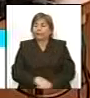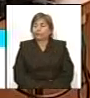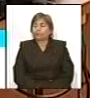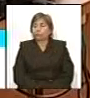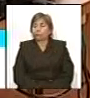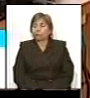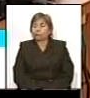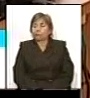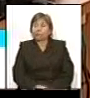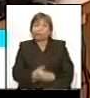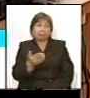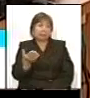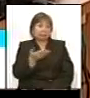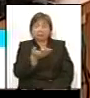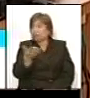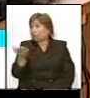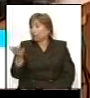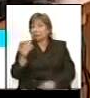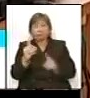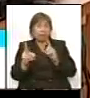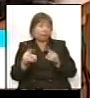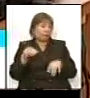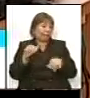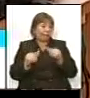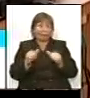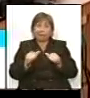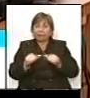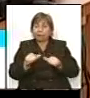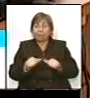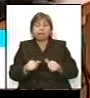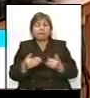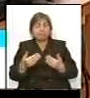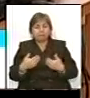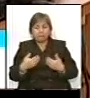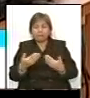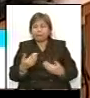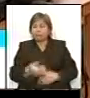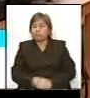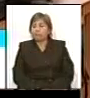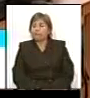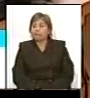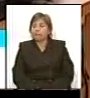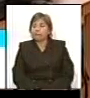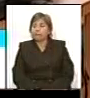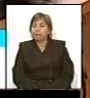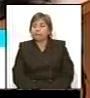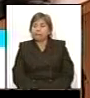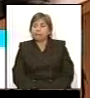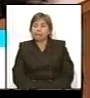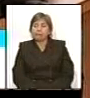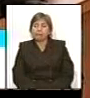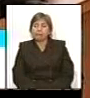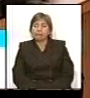caso, no sé si tienen alguna pregunta o alguna duda que se pueda aclarar, ¿no?